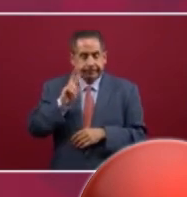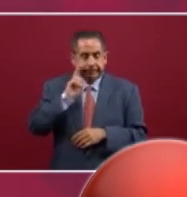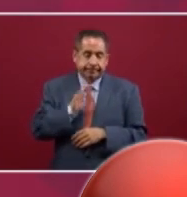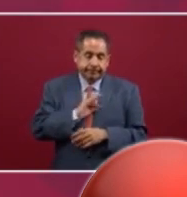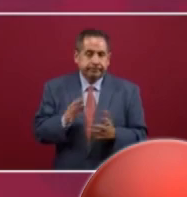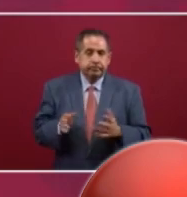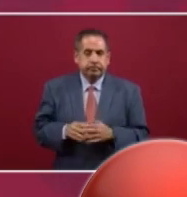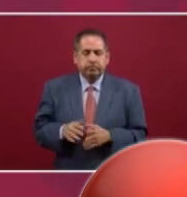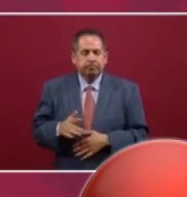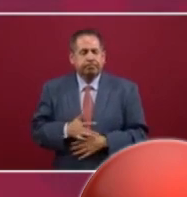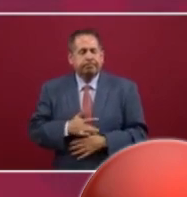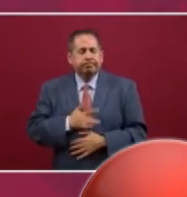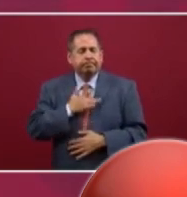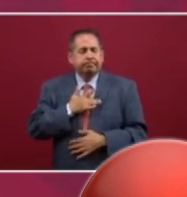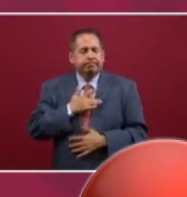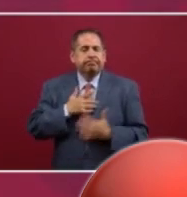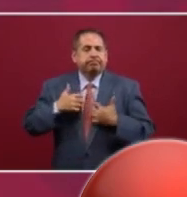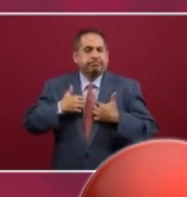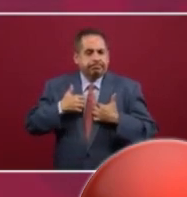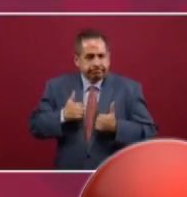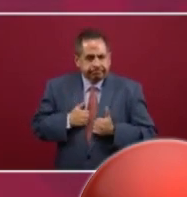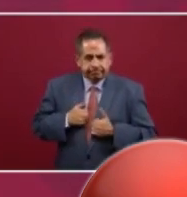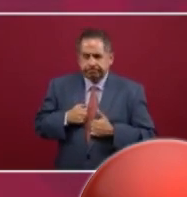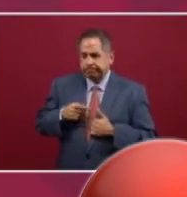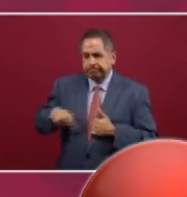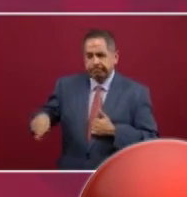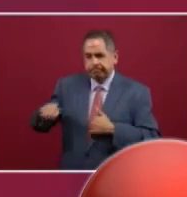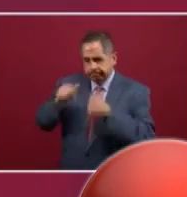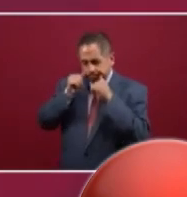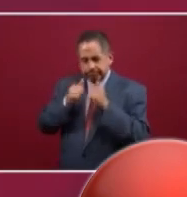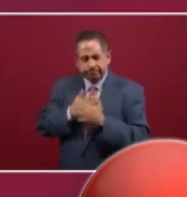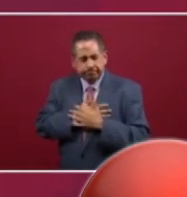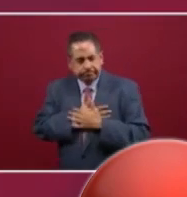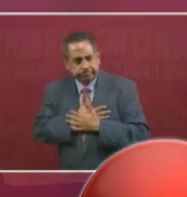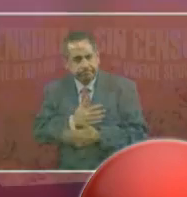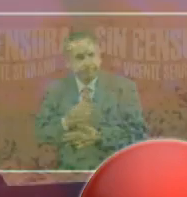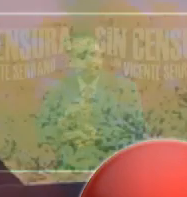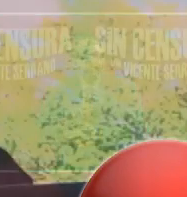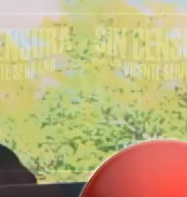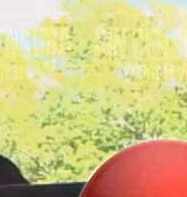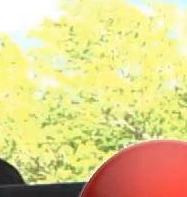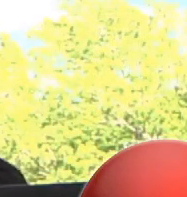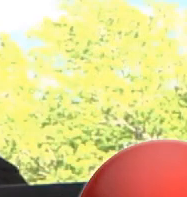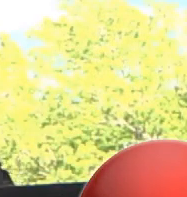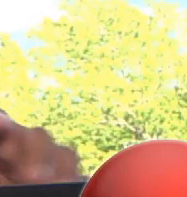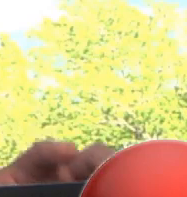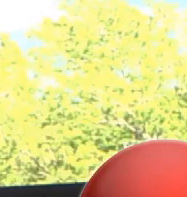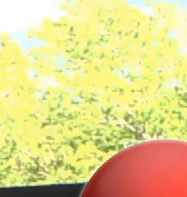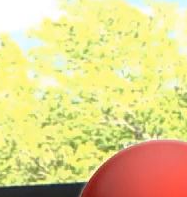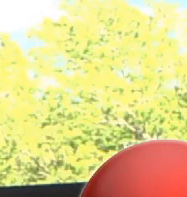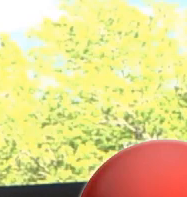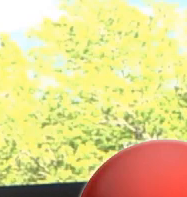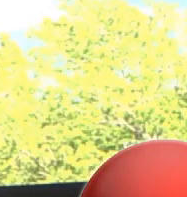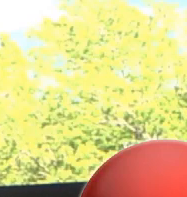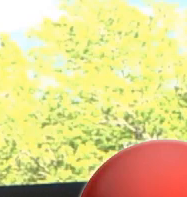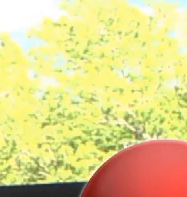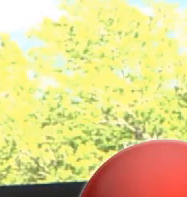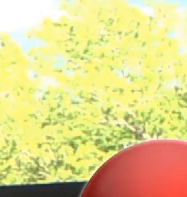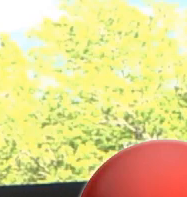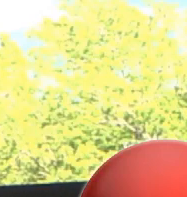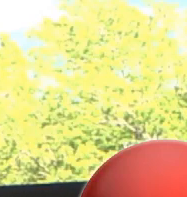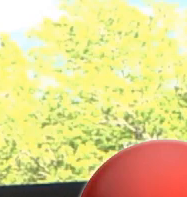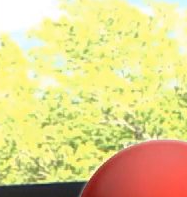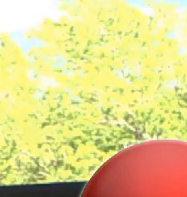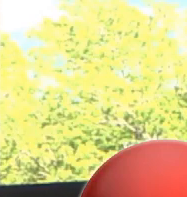interesantísimo, pues, bueno, si gustas, mi querido Toño, me va a hacer el gran favor, Toño, de buscar